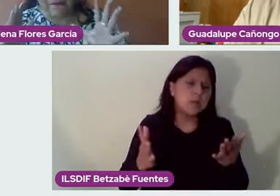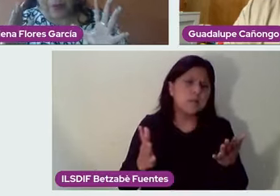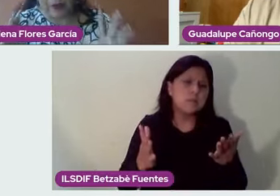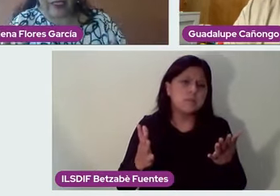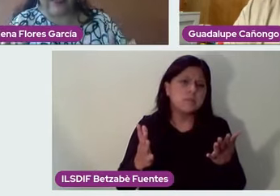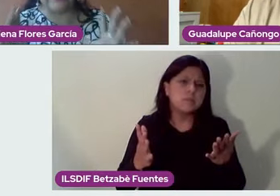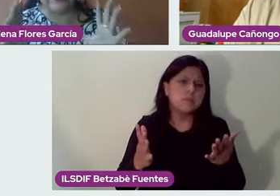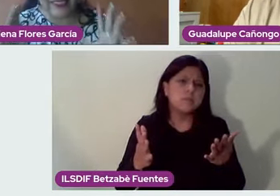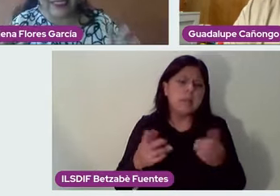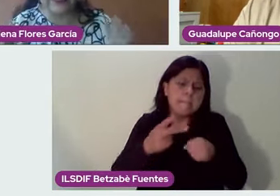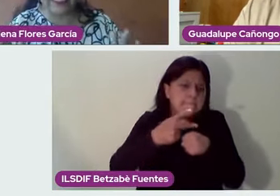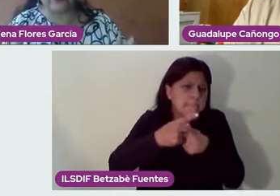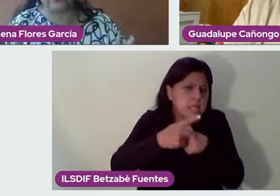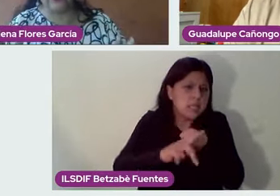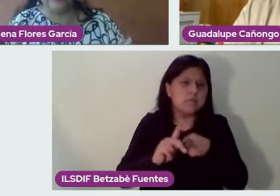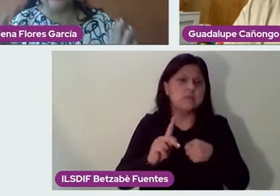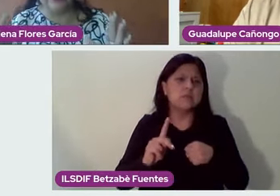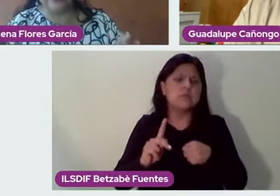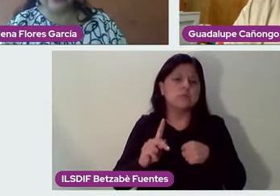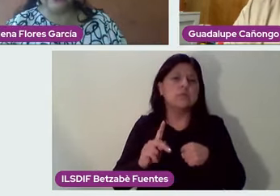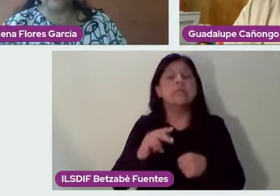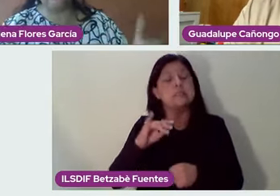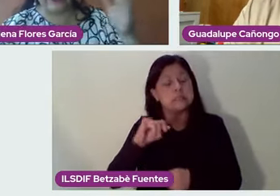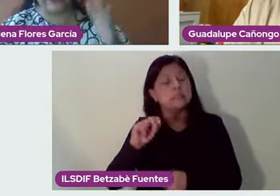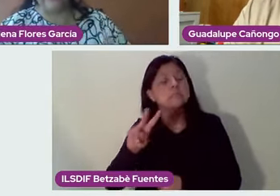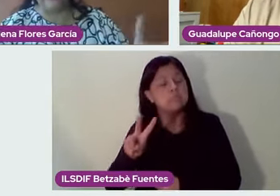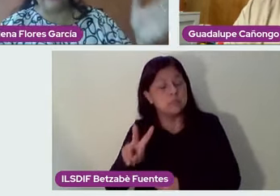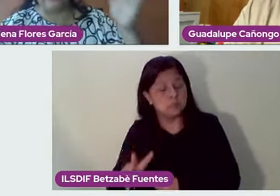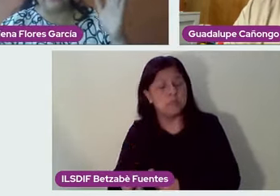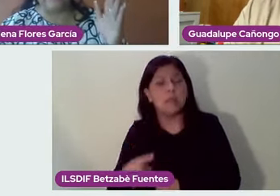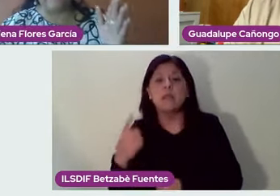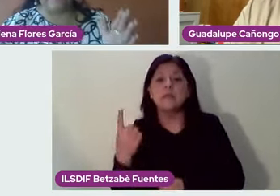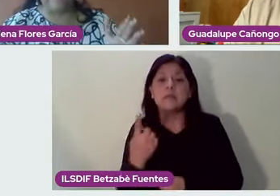tan importante, sí es cierto que